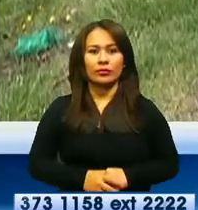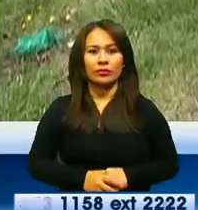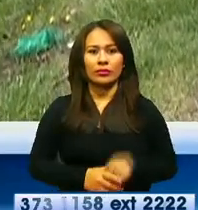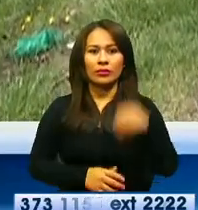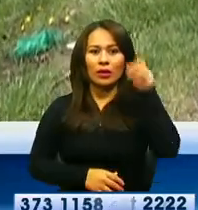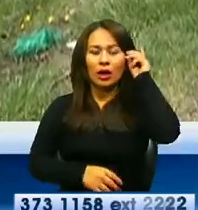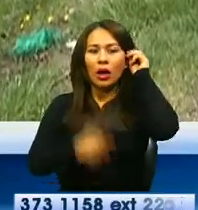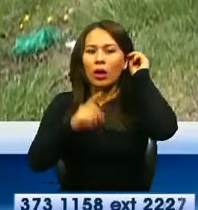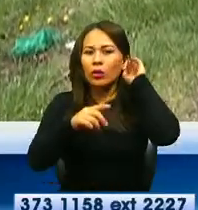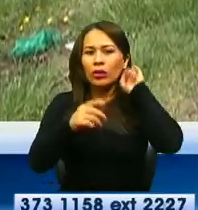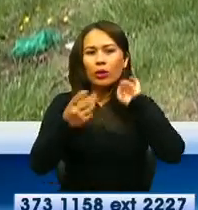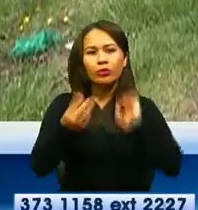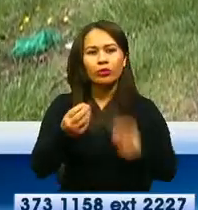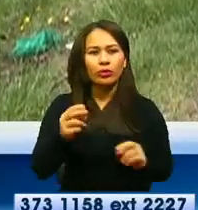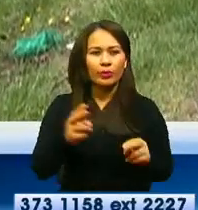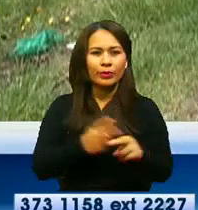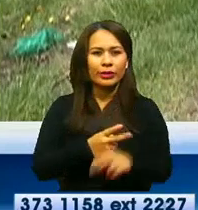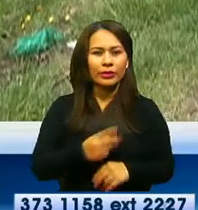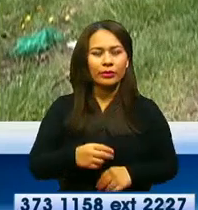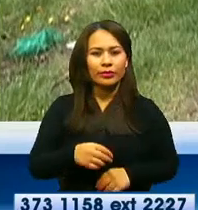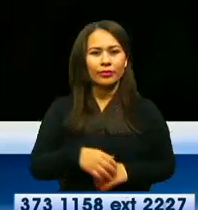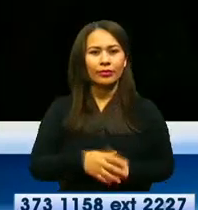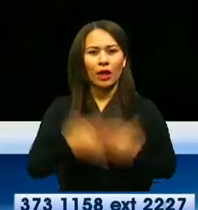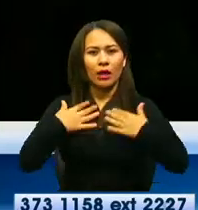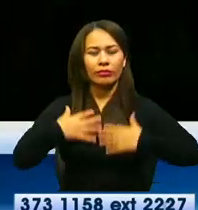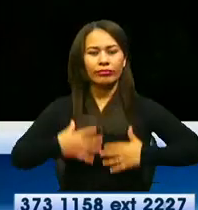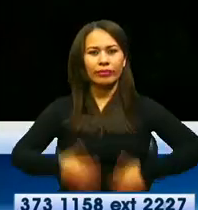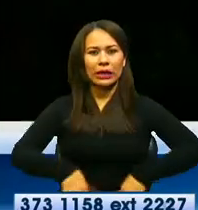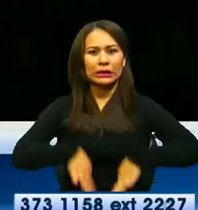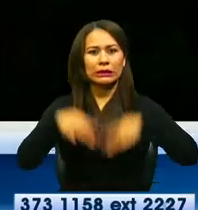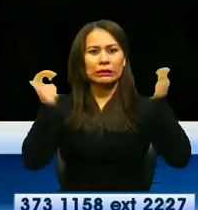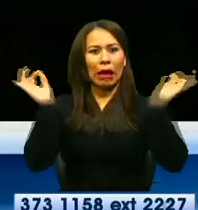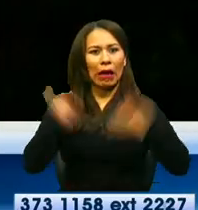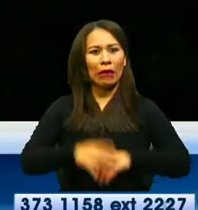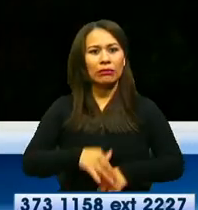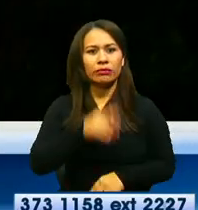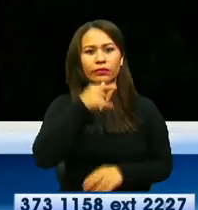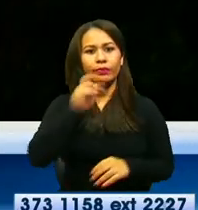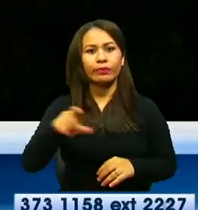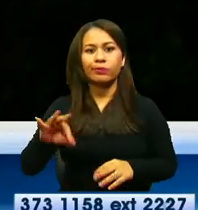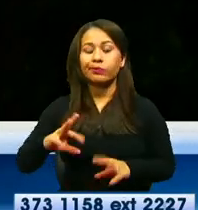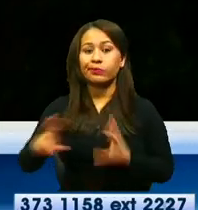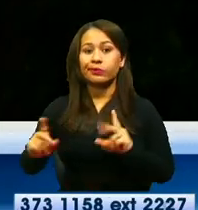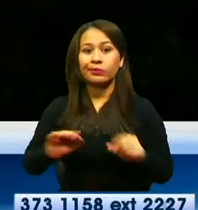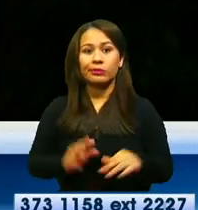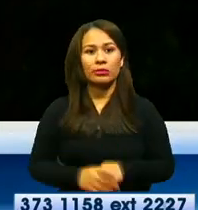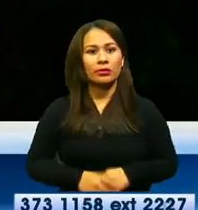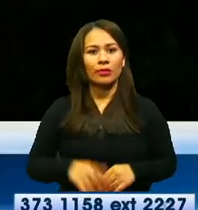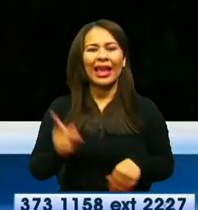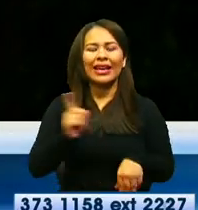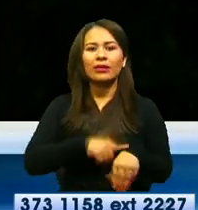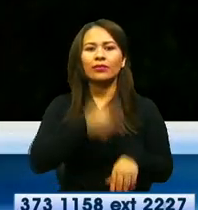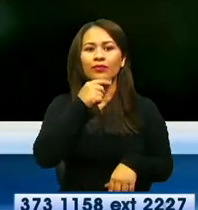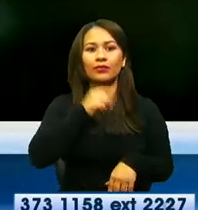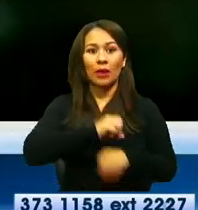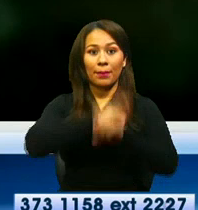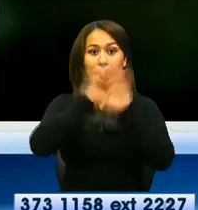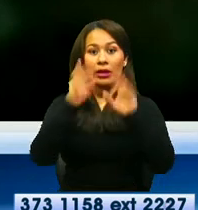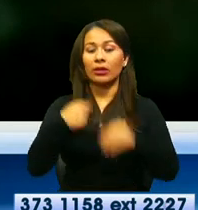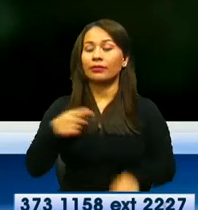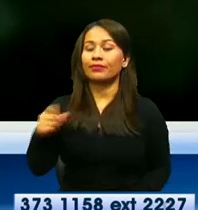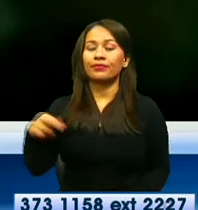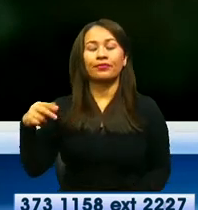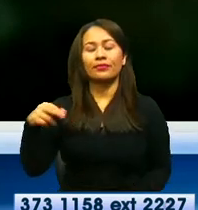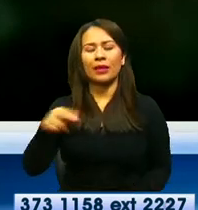con saco, la otra estaba solo en DVD. Cerca de las 5:15, las primeras personas salían a cumplir con su jornada diaria